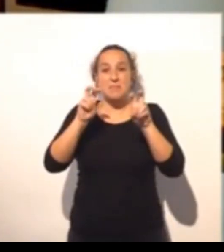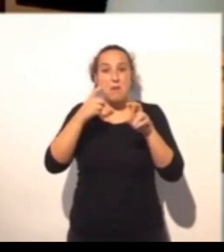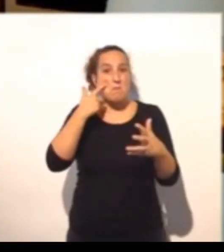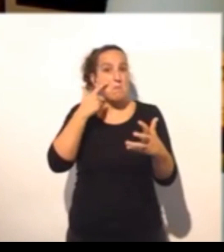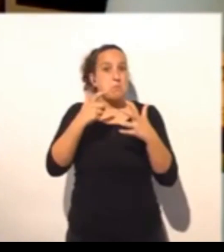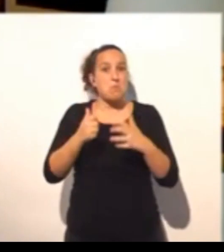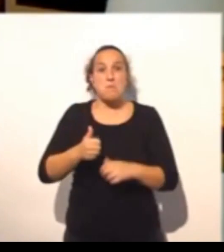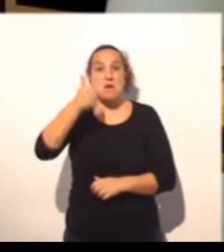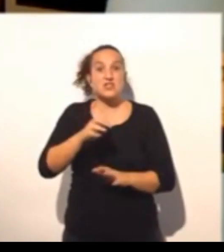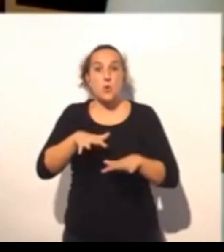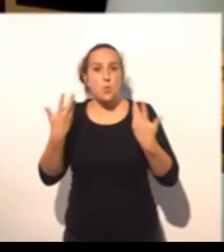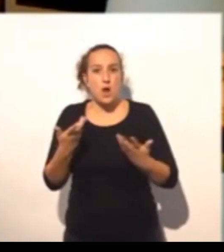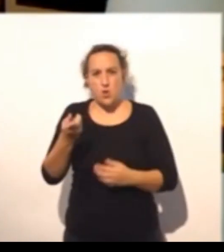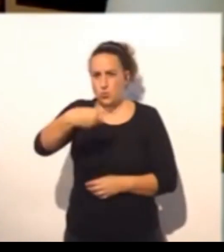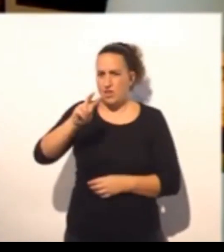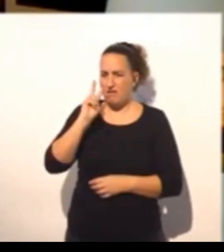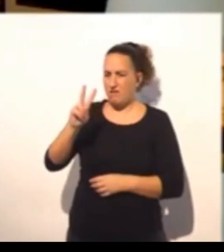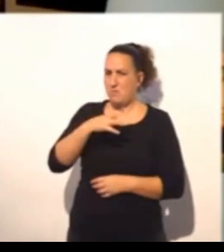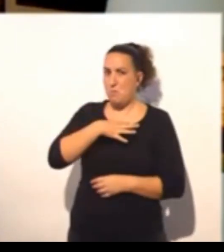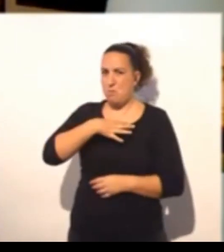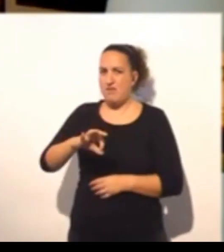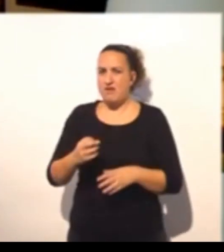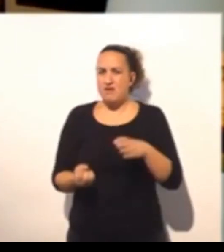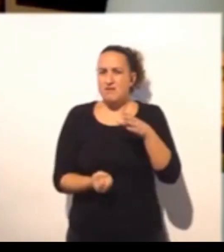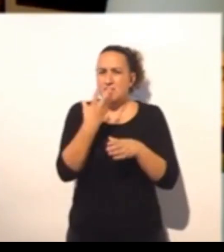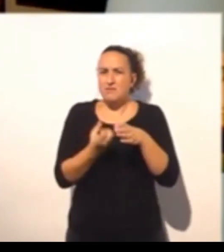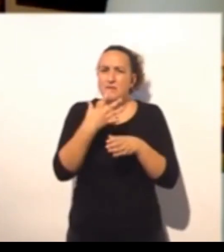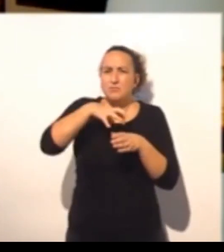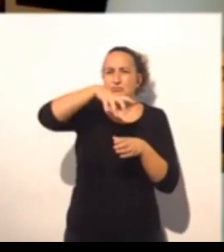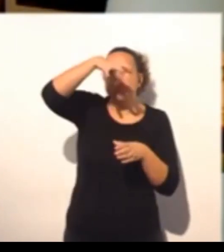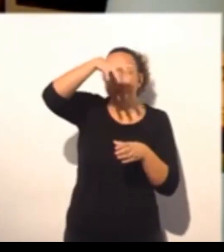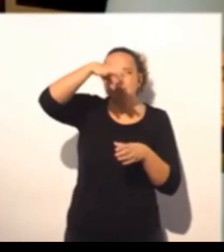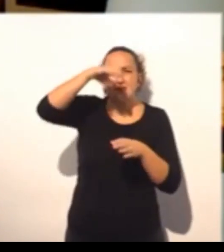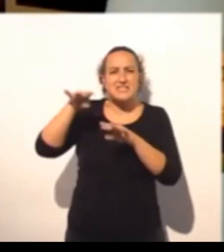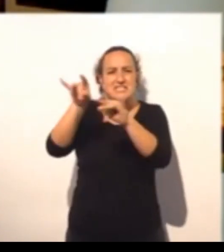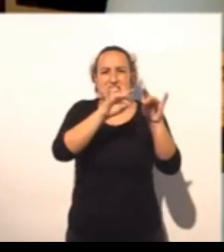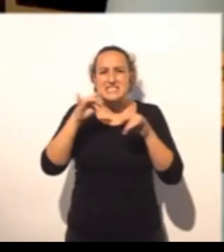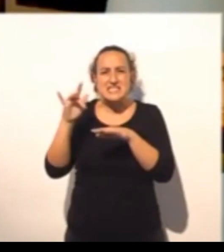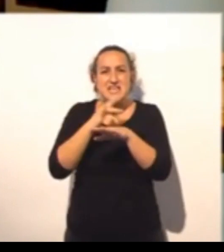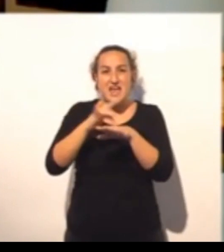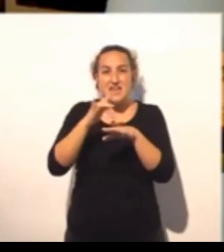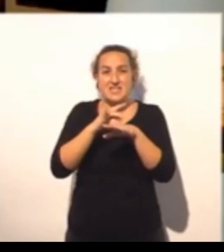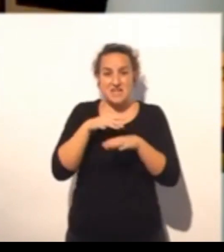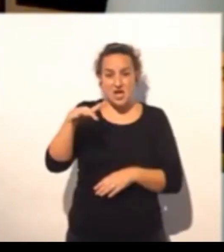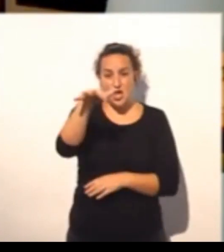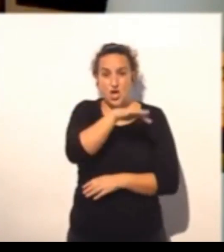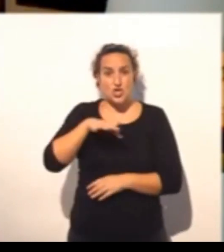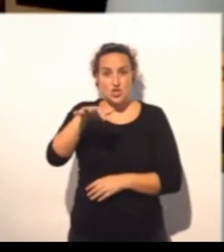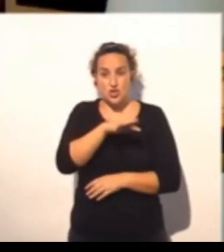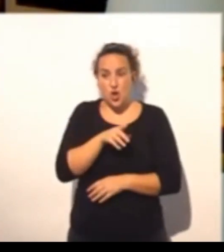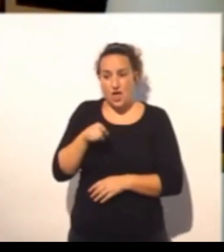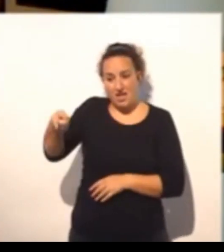como han podido ver ustedes la emisión de un considerable volumen de cenizas cubriendo todo el sector oeste y noroeste de la isla